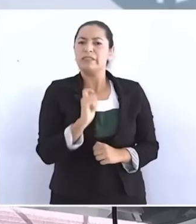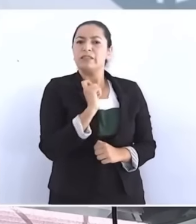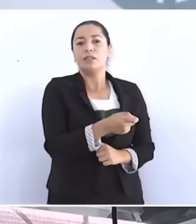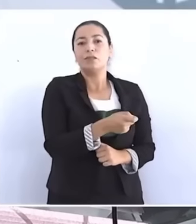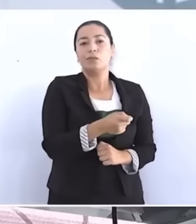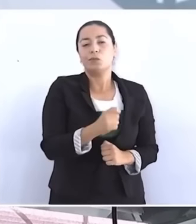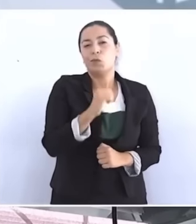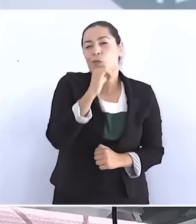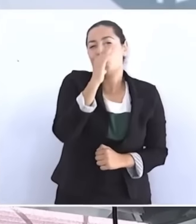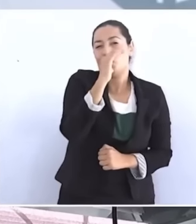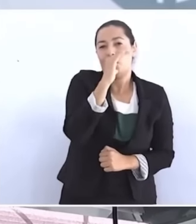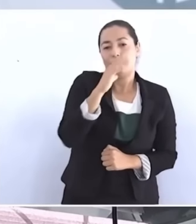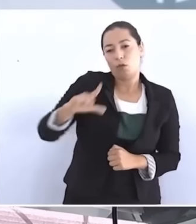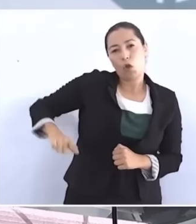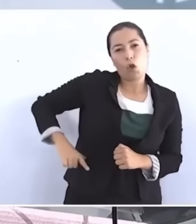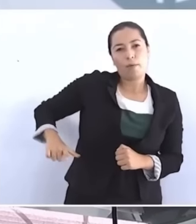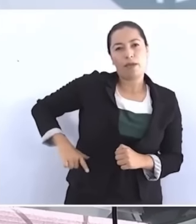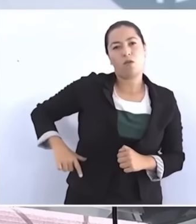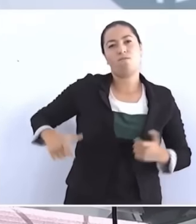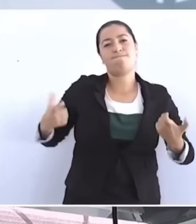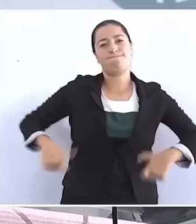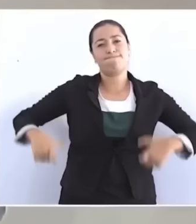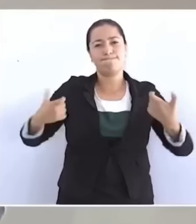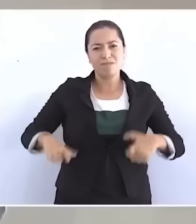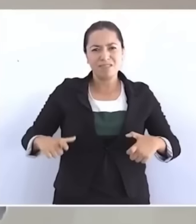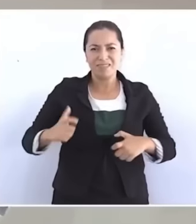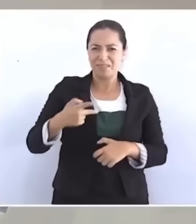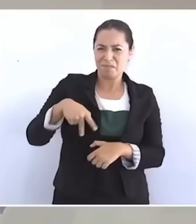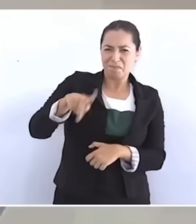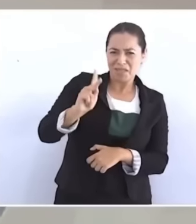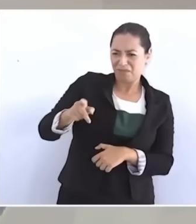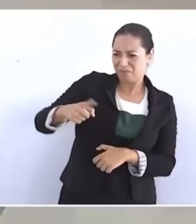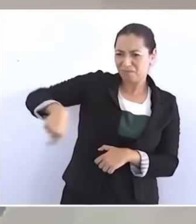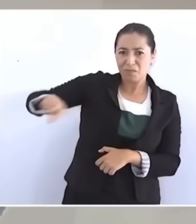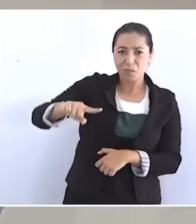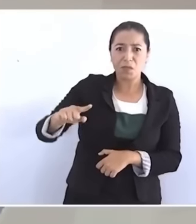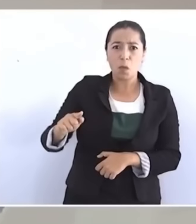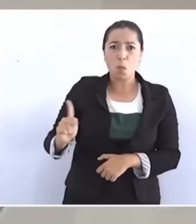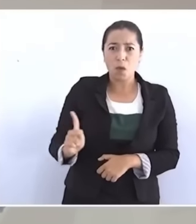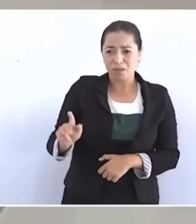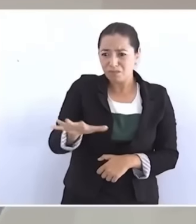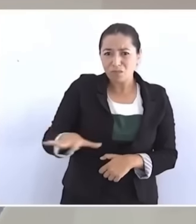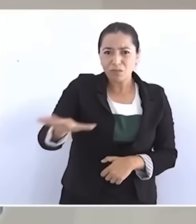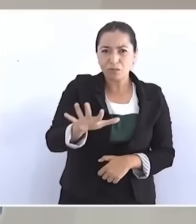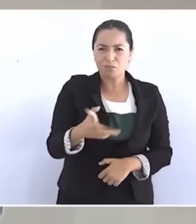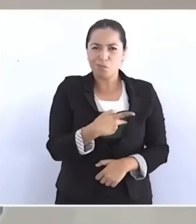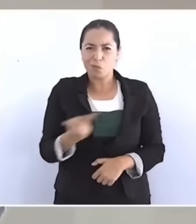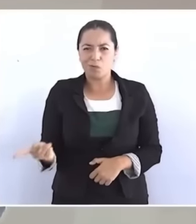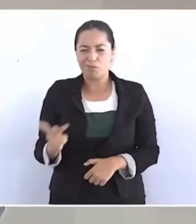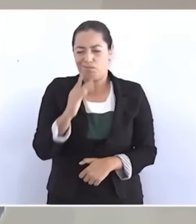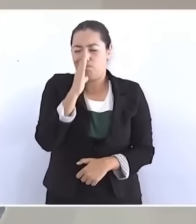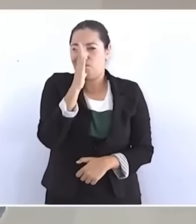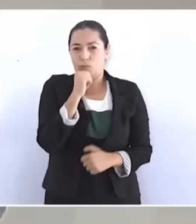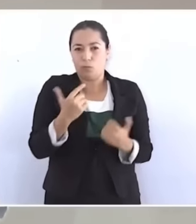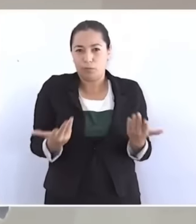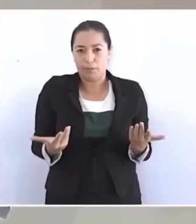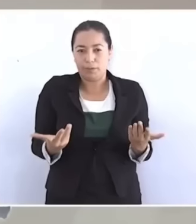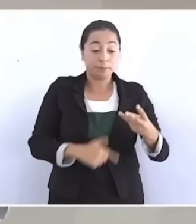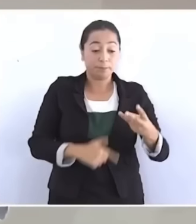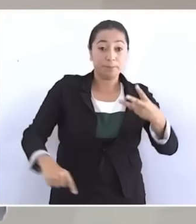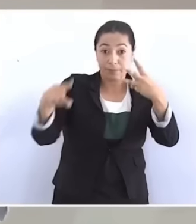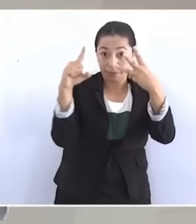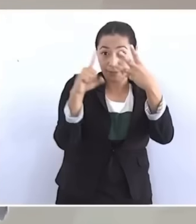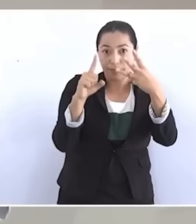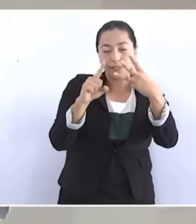gobierno rico con pueblo pobre. Y el tercer principio, que es con el que vamos